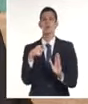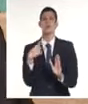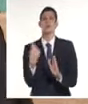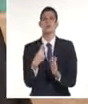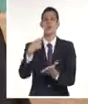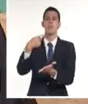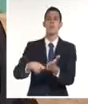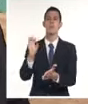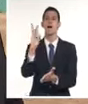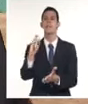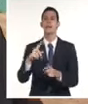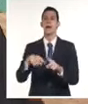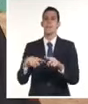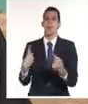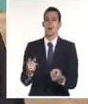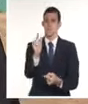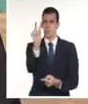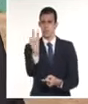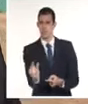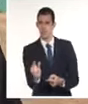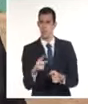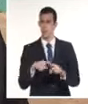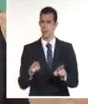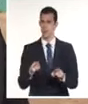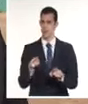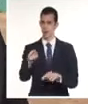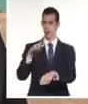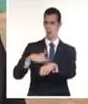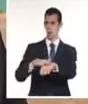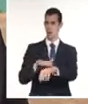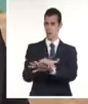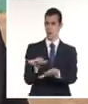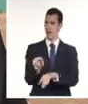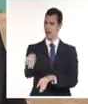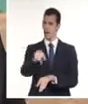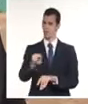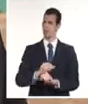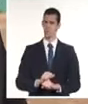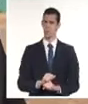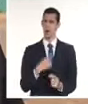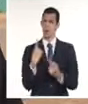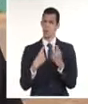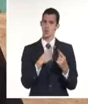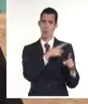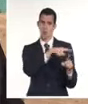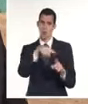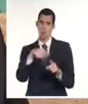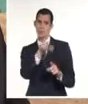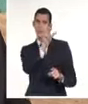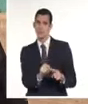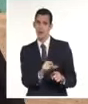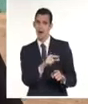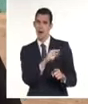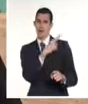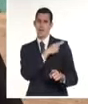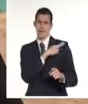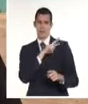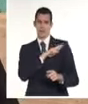los actores directos, pero que en el proceso de evaluación de lo sucedido hay un grupo de medidas administrativas